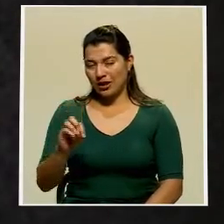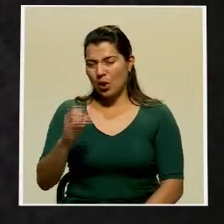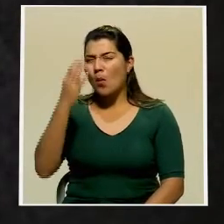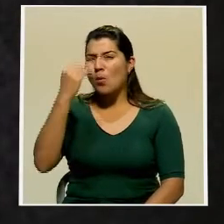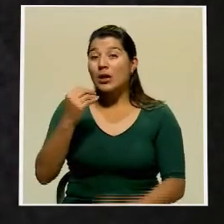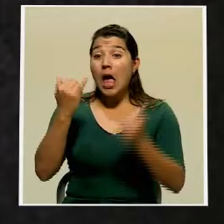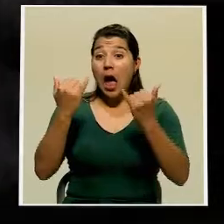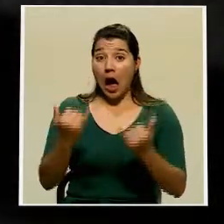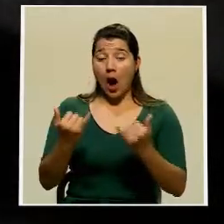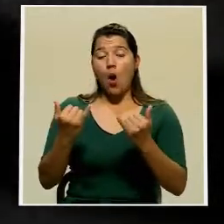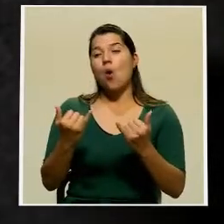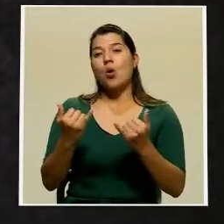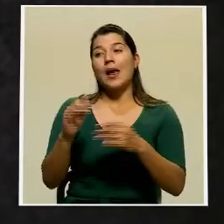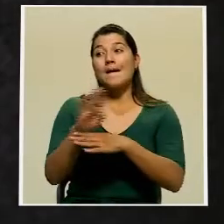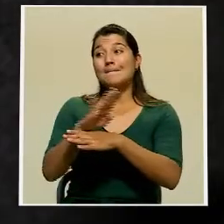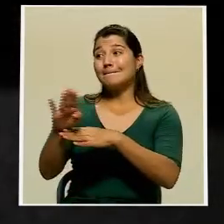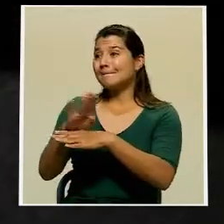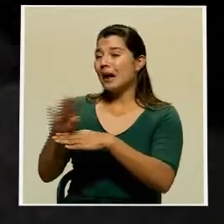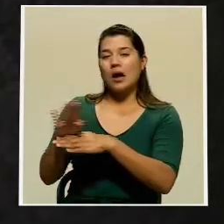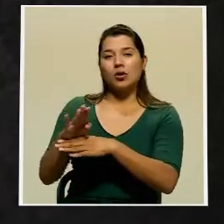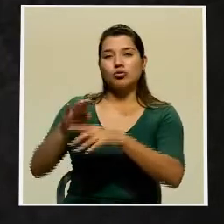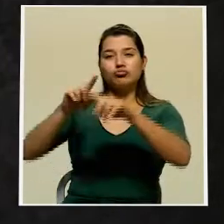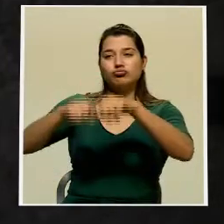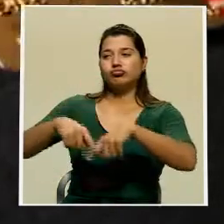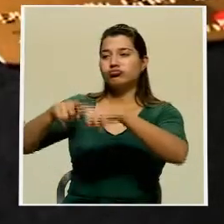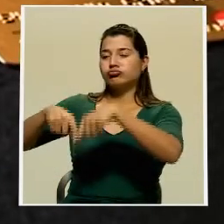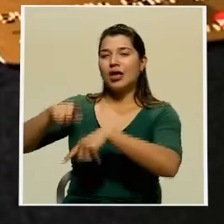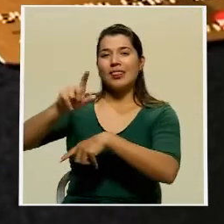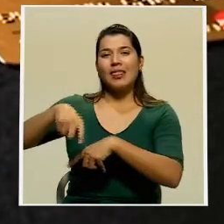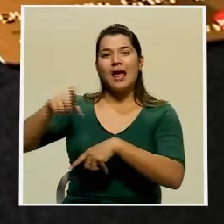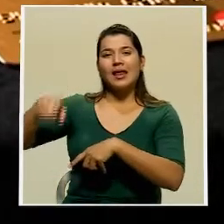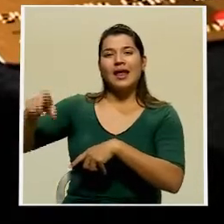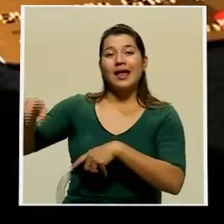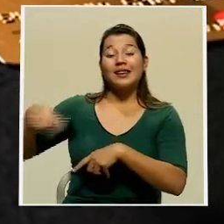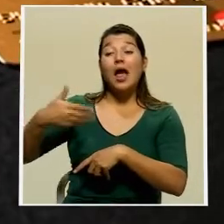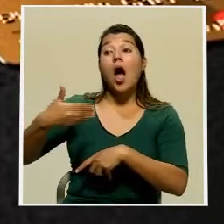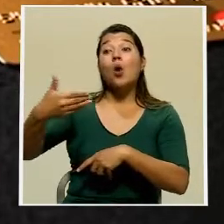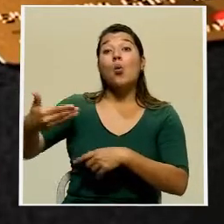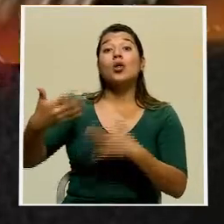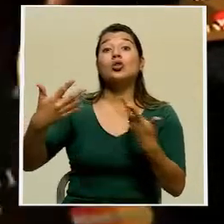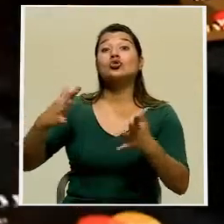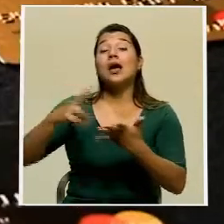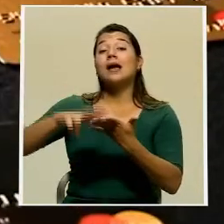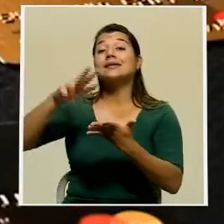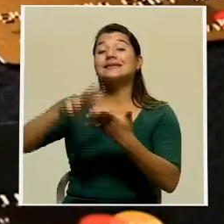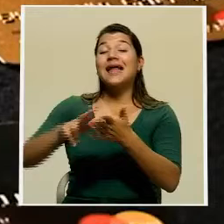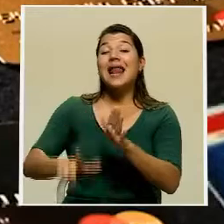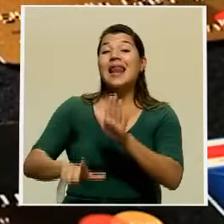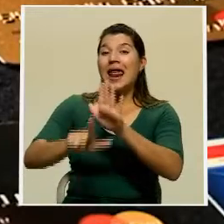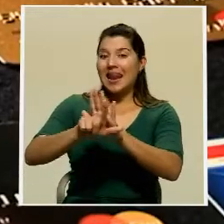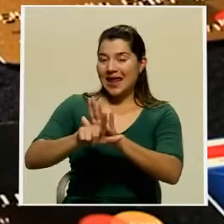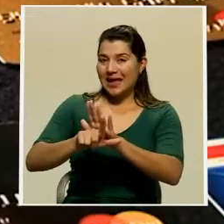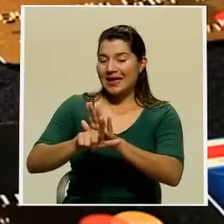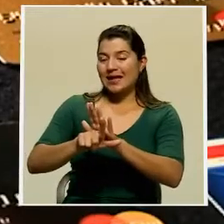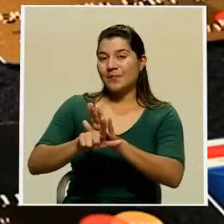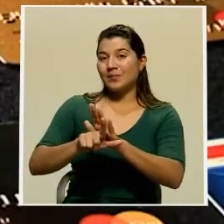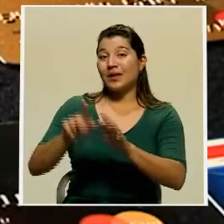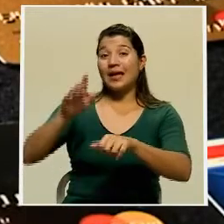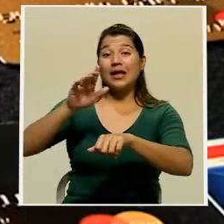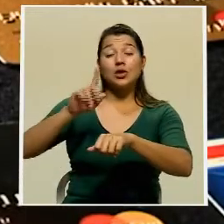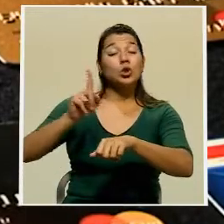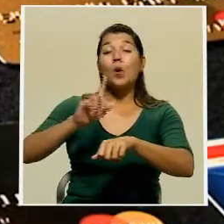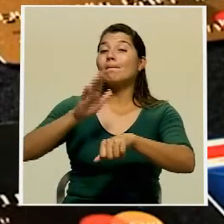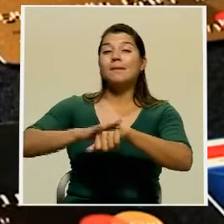ya que varios bancos retiraron tarjetas del mercado después de aprobarse la ley de usura y refinanciaron las deudas a sus